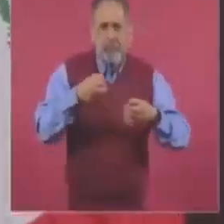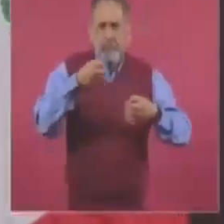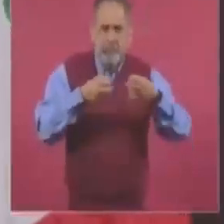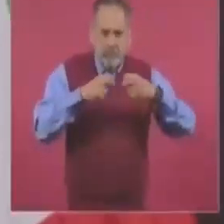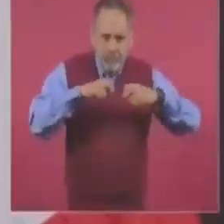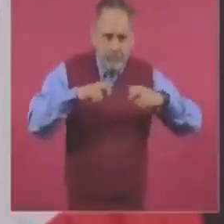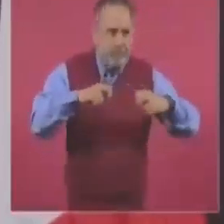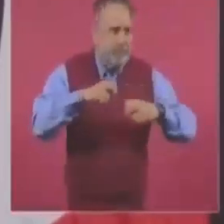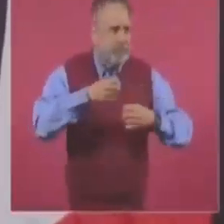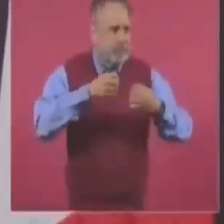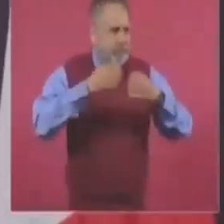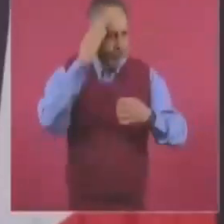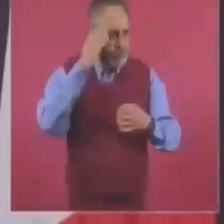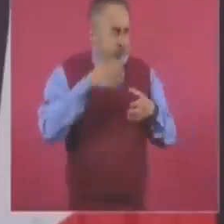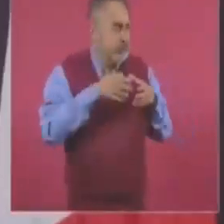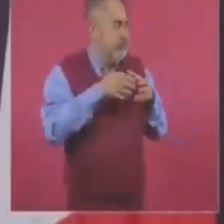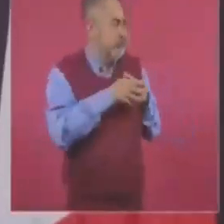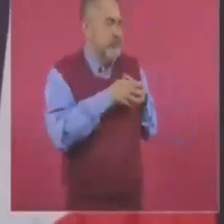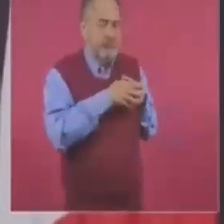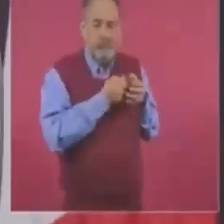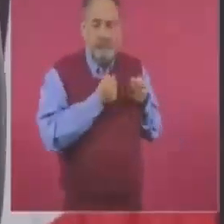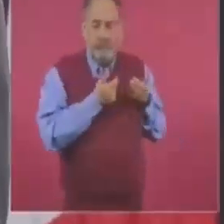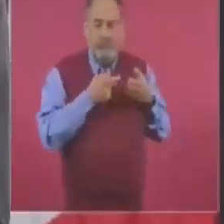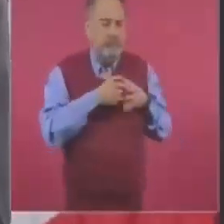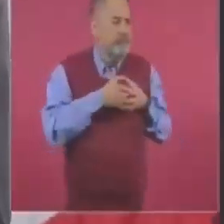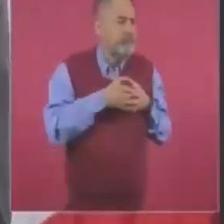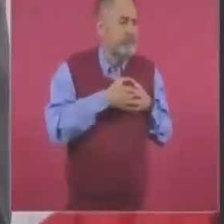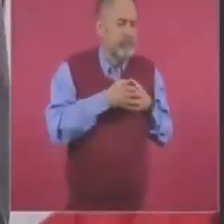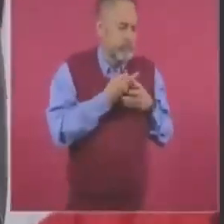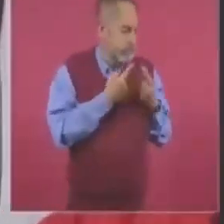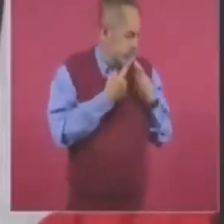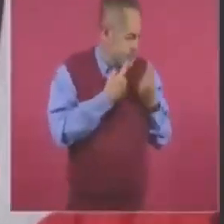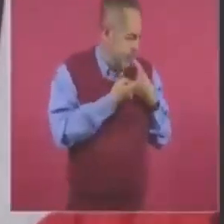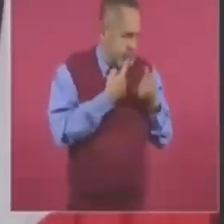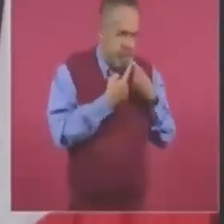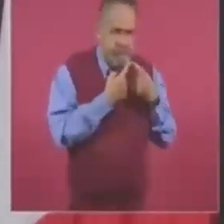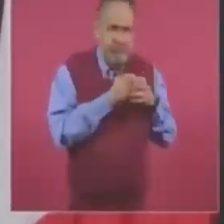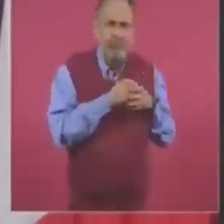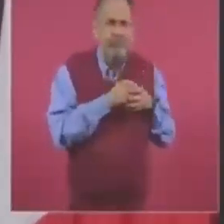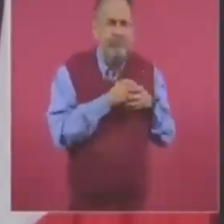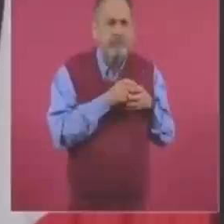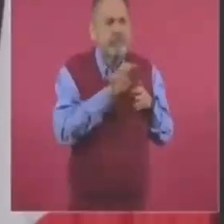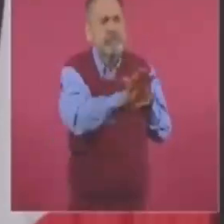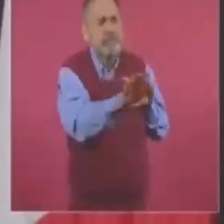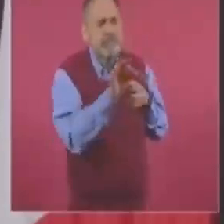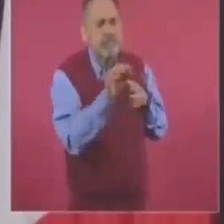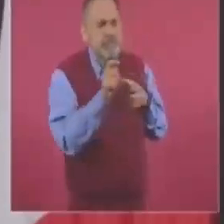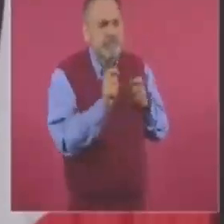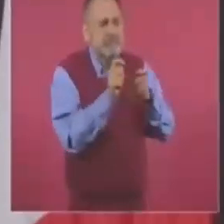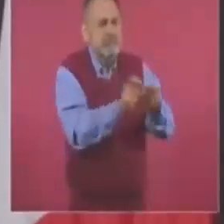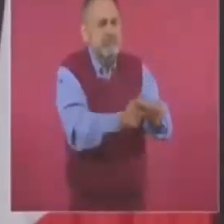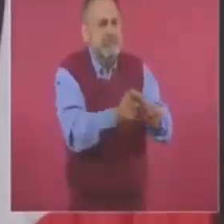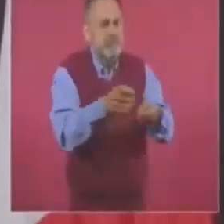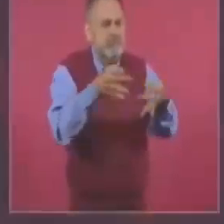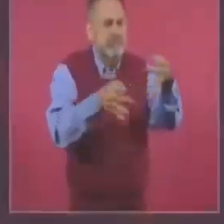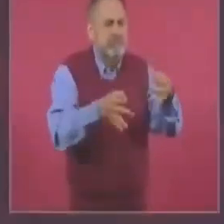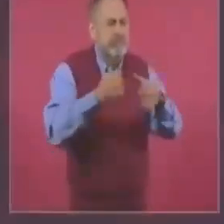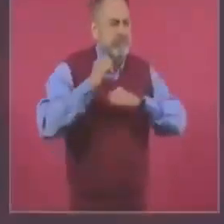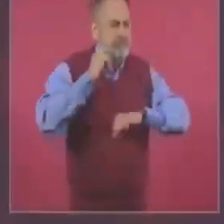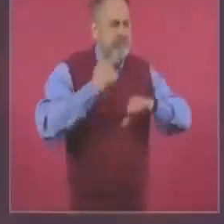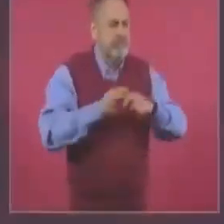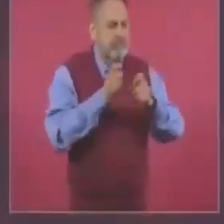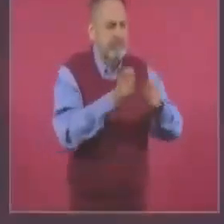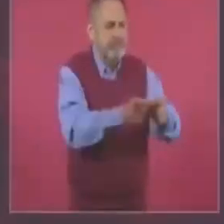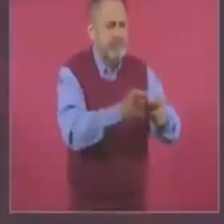y narcogobierno. Todo eso se vivió con la intención de dinamitar la